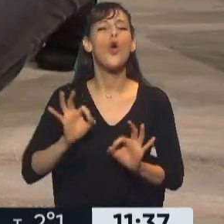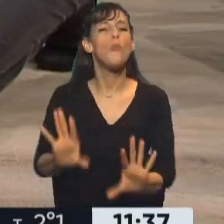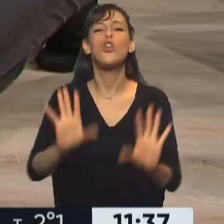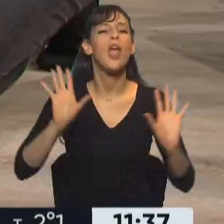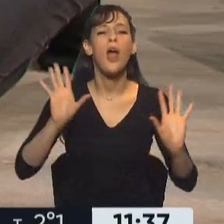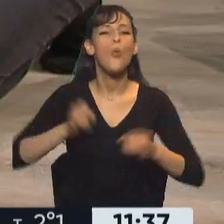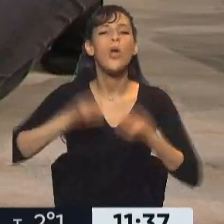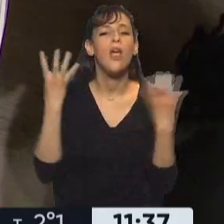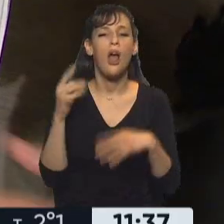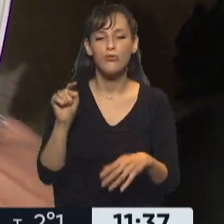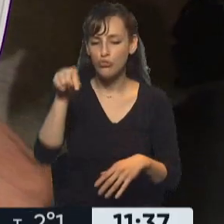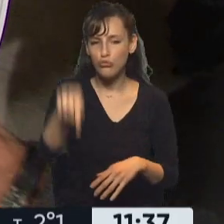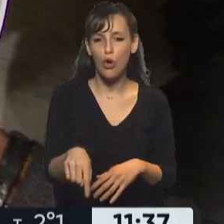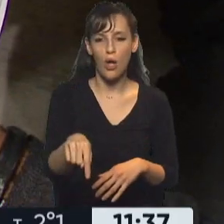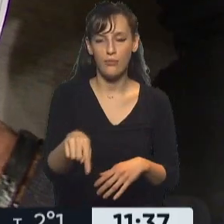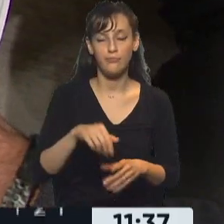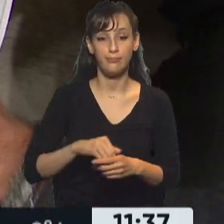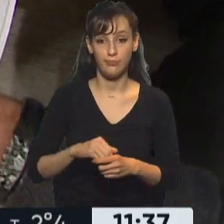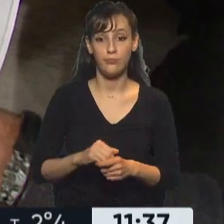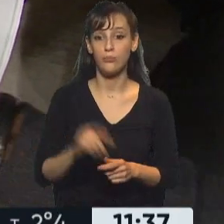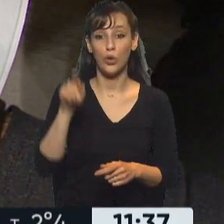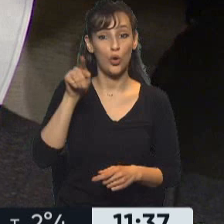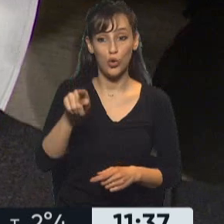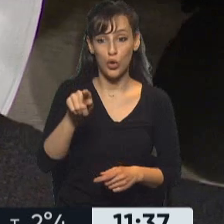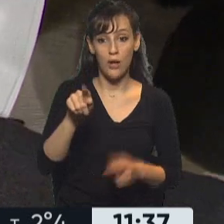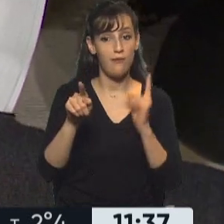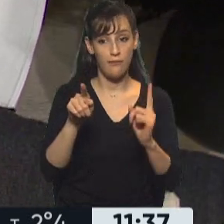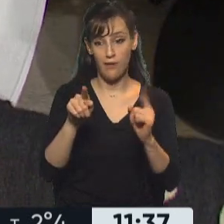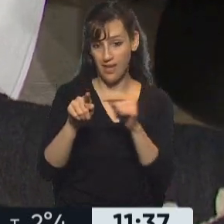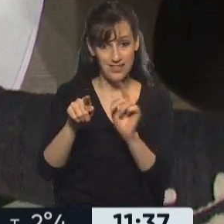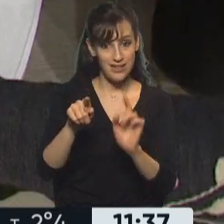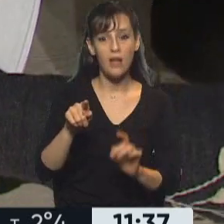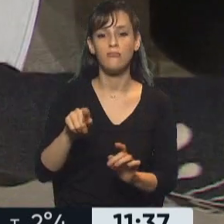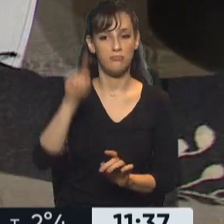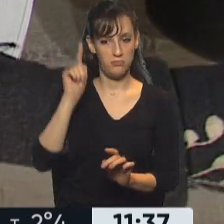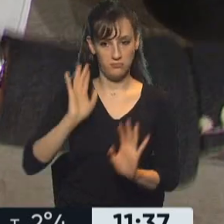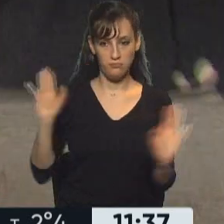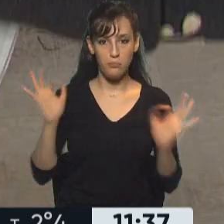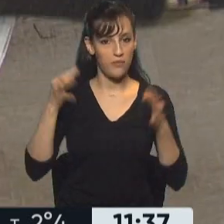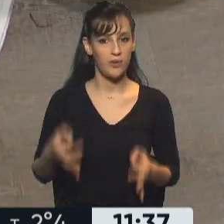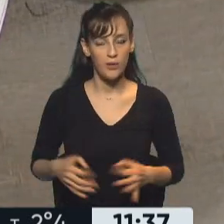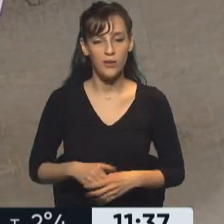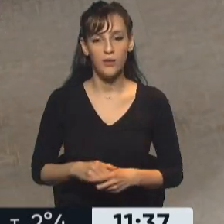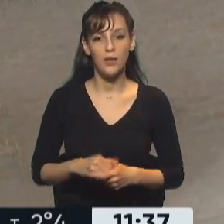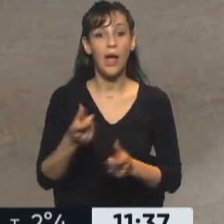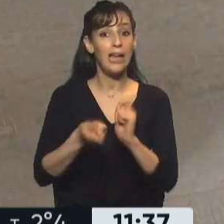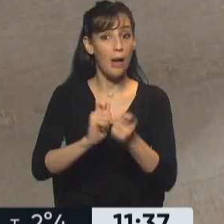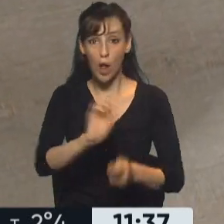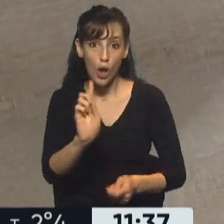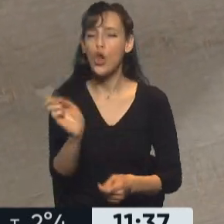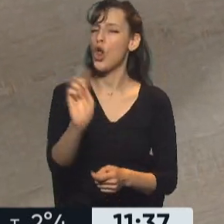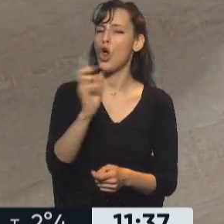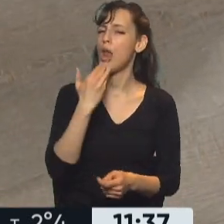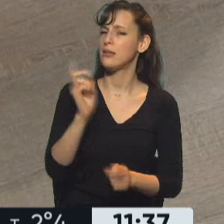una. Esa. Perfecto. No saques el dedo. No saques el dedo. O sea, es esa. Ahora esa. Sí saca el dedo. Perfecto. Es esa. ¿No querés cambiar? No. No querés